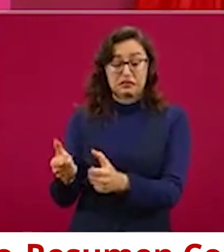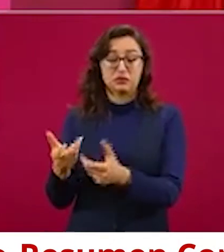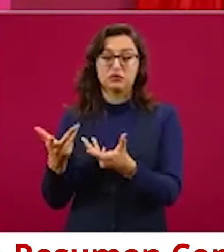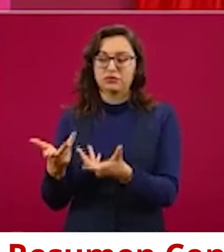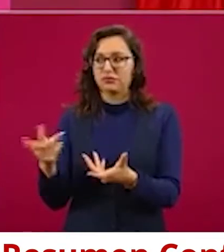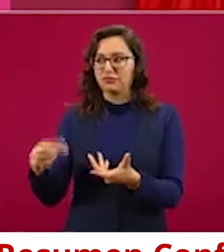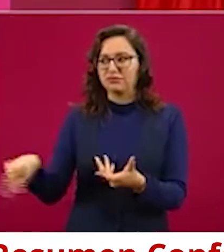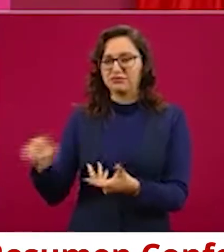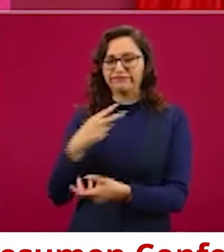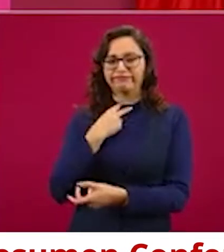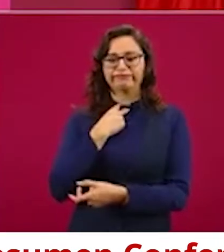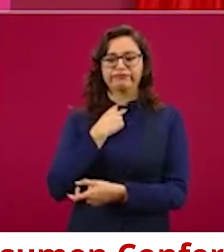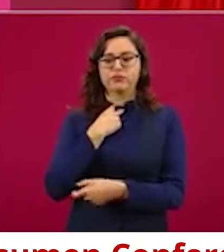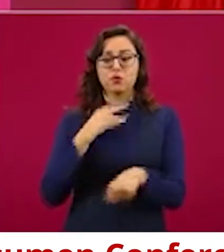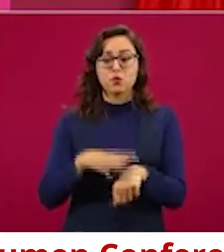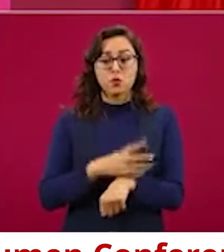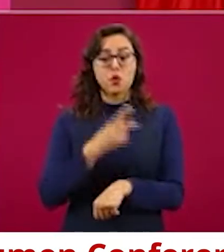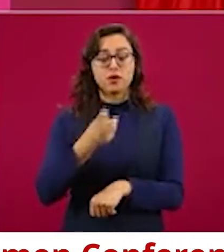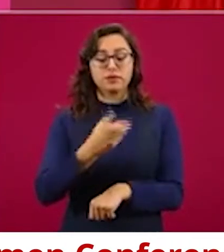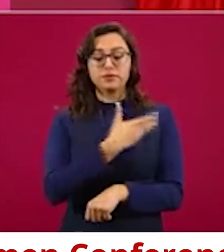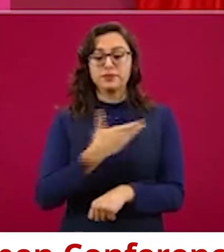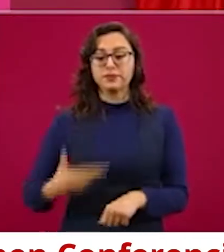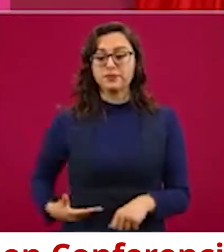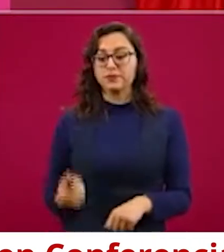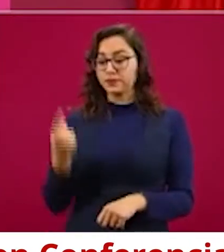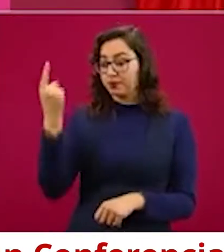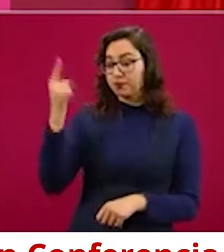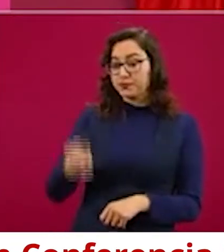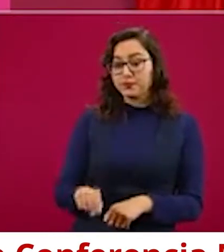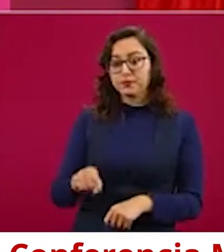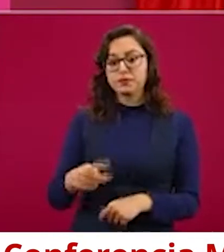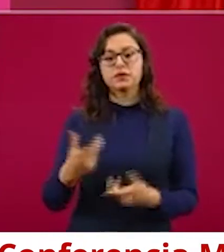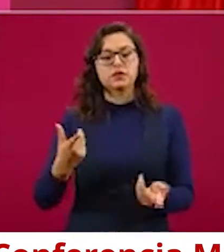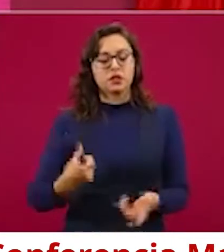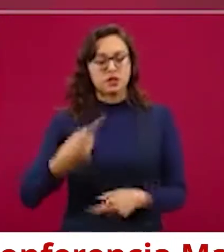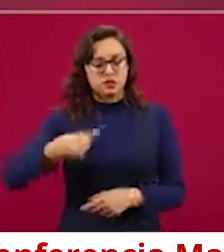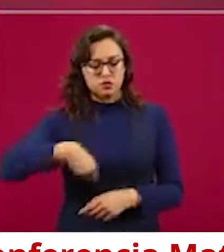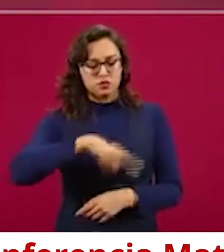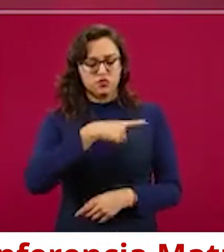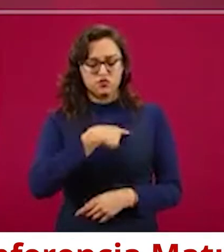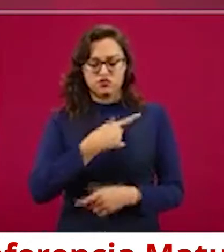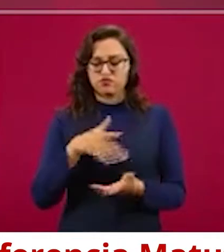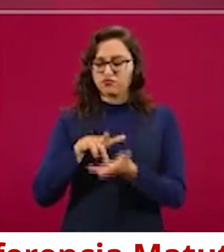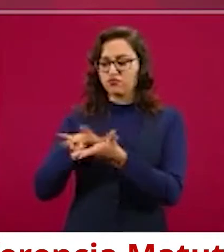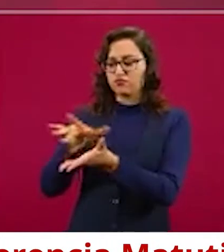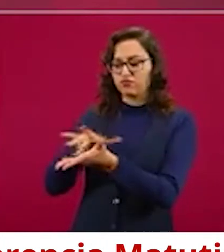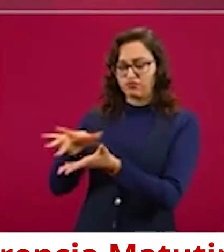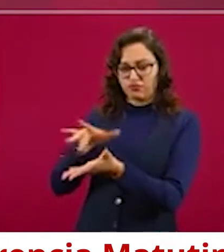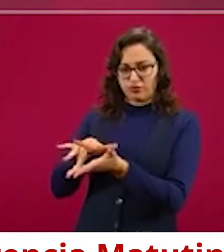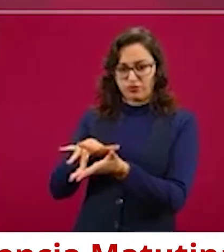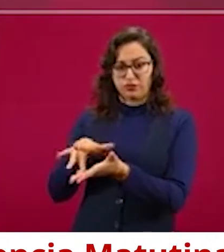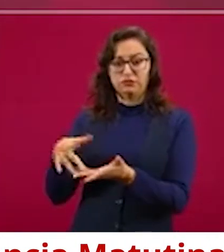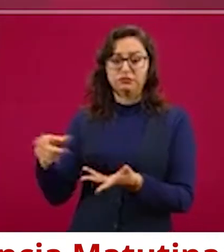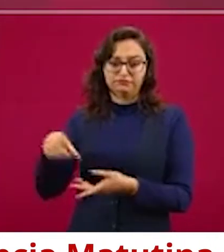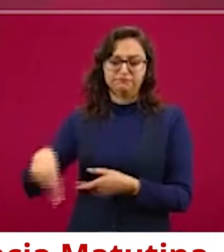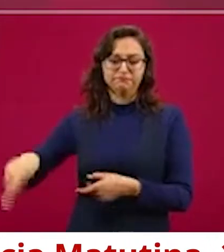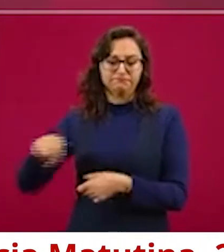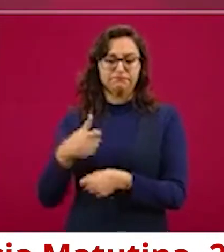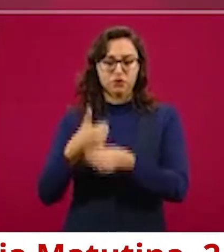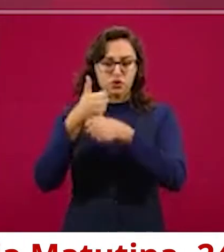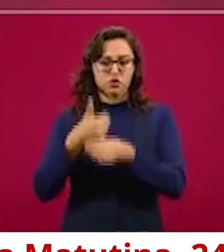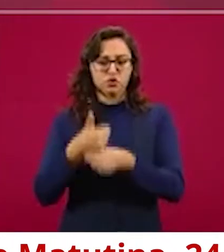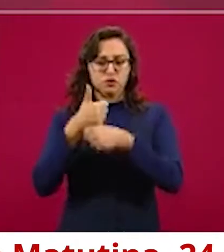las instituciones del sector salud para que generáramos acciones solidarias con esta situación que padecen las y